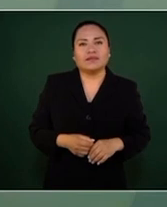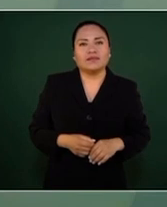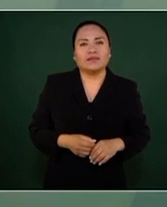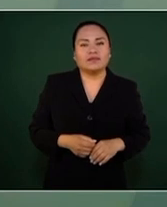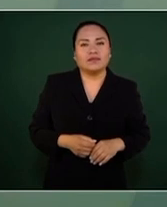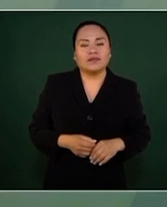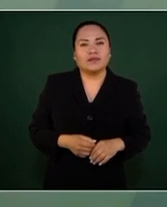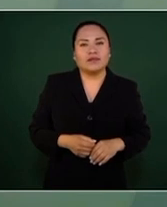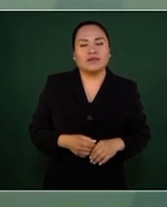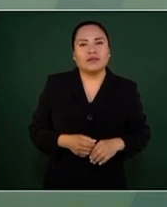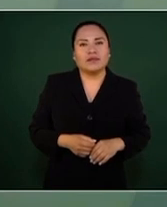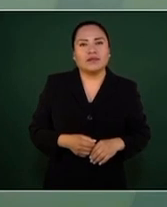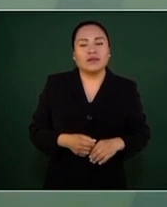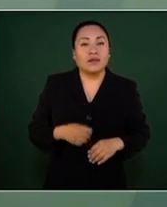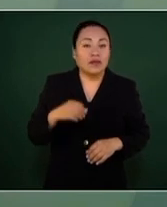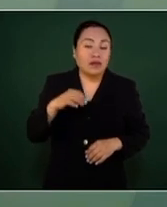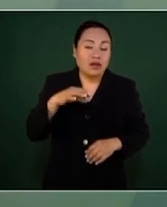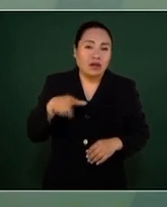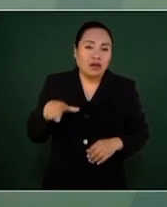y que hay